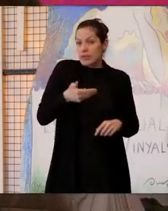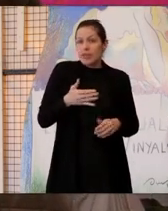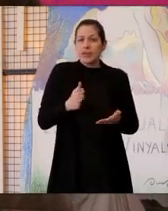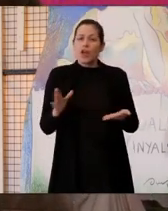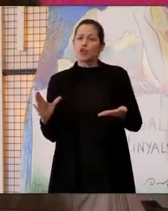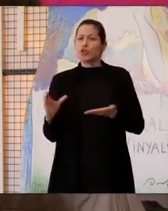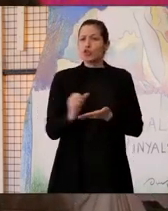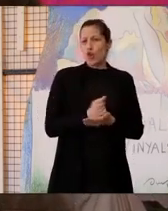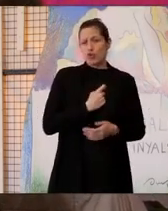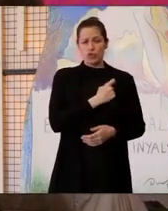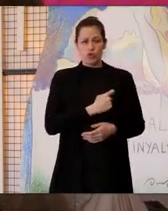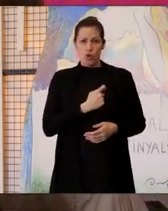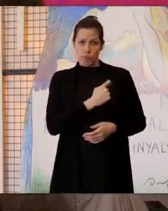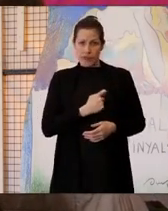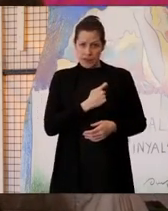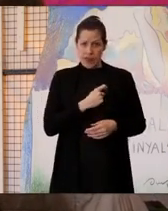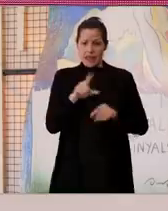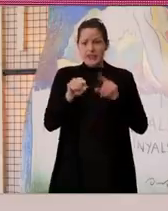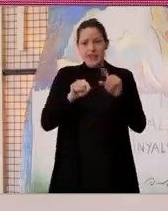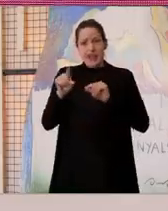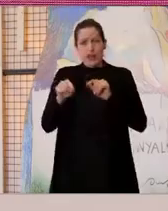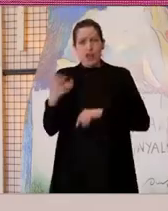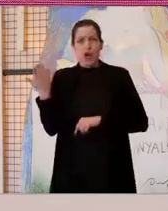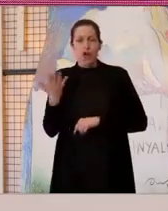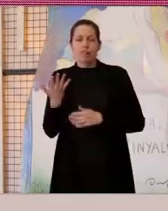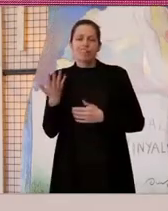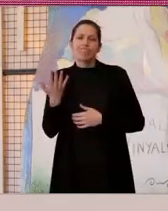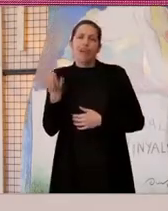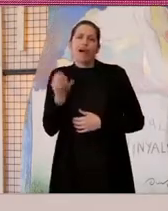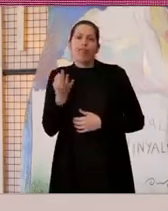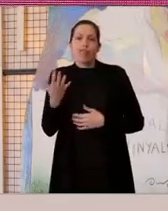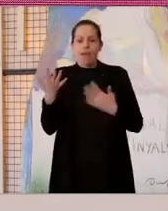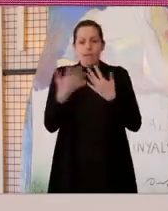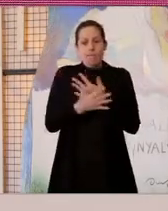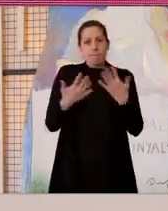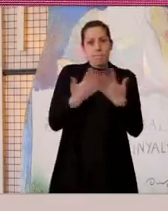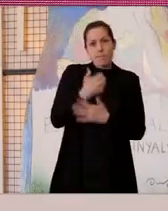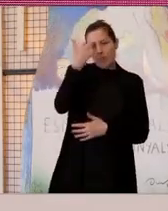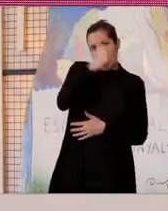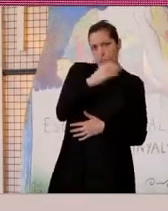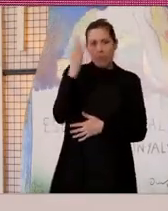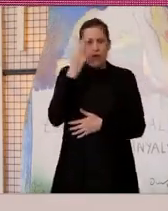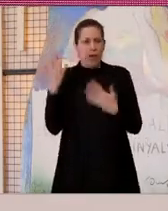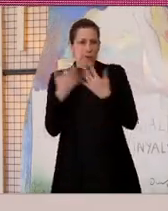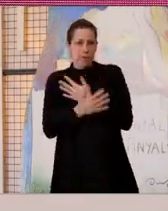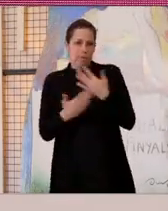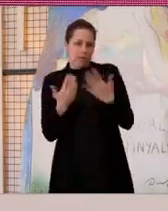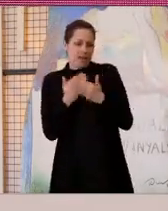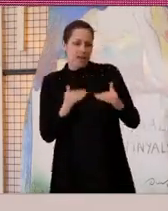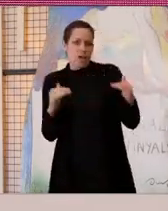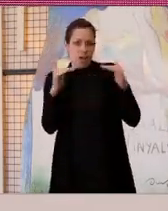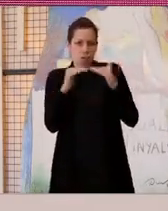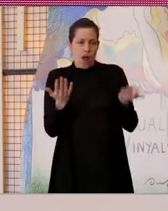comités de selección sean mixtos y sean paritarios porque claro un comité de hombres solo va